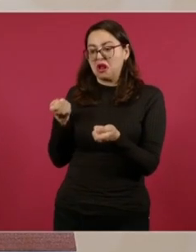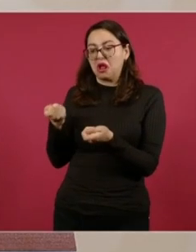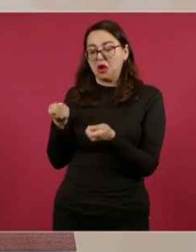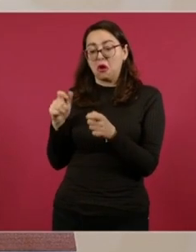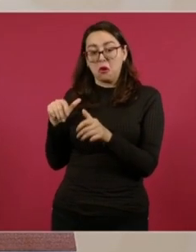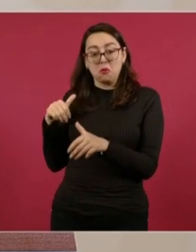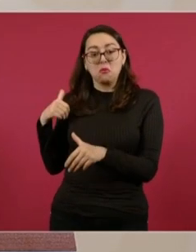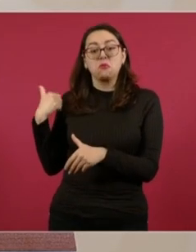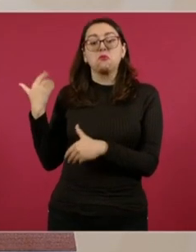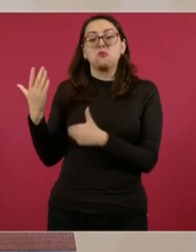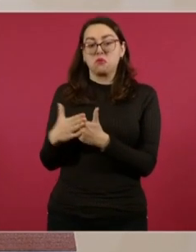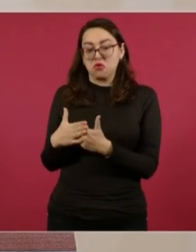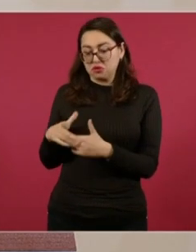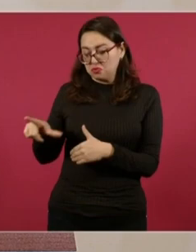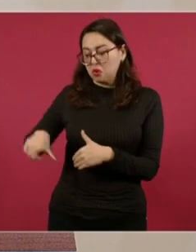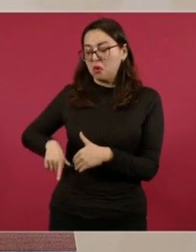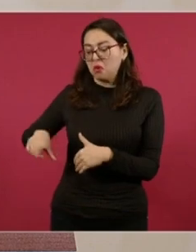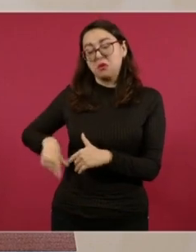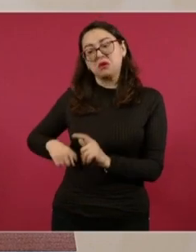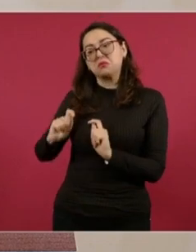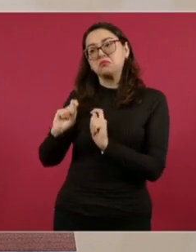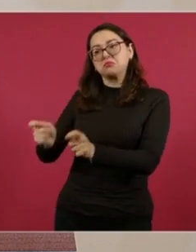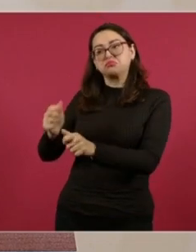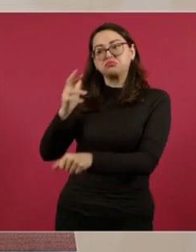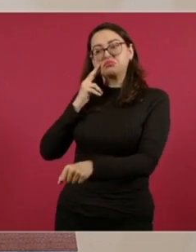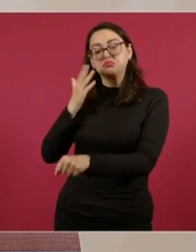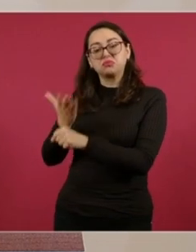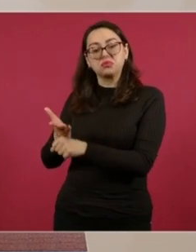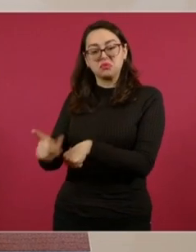problemas a los gobiernos futuros.